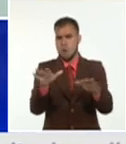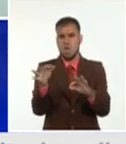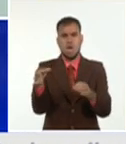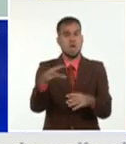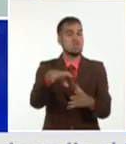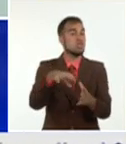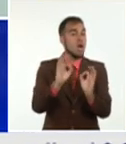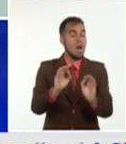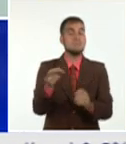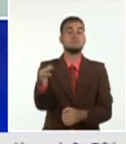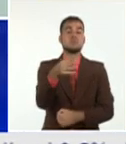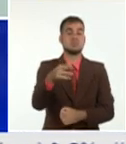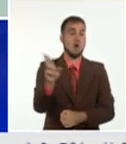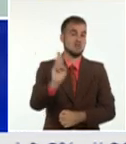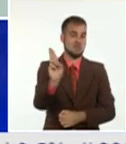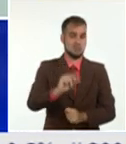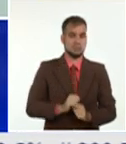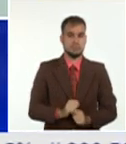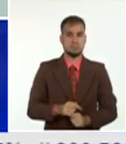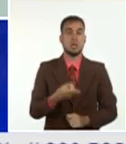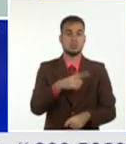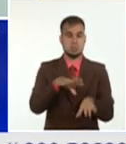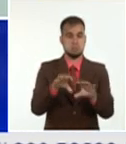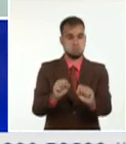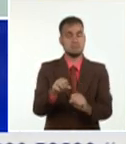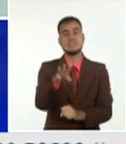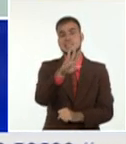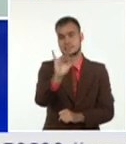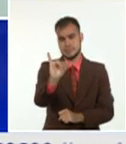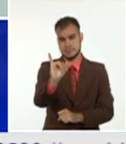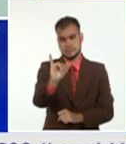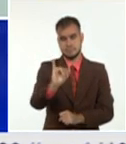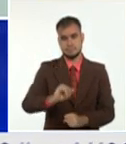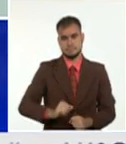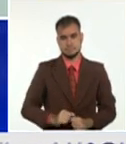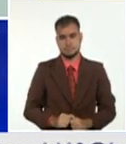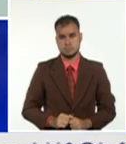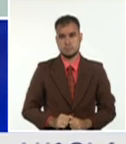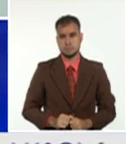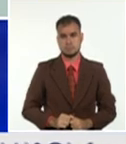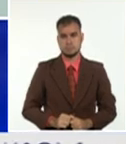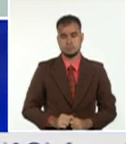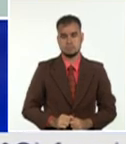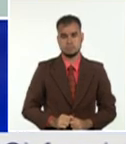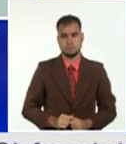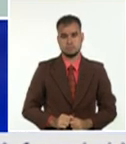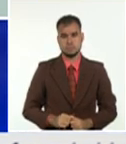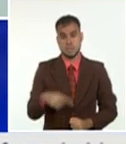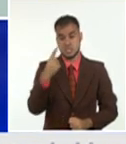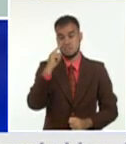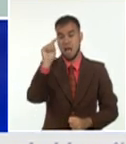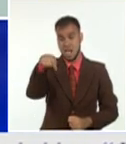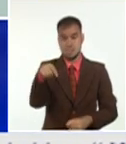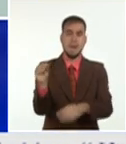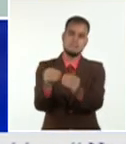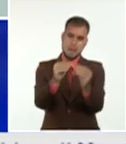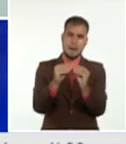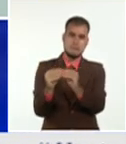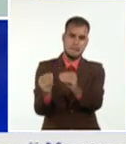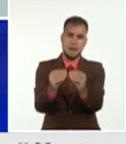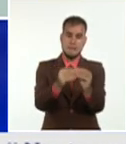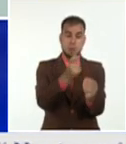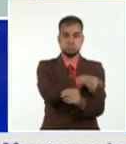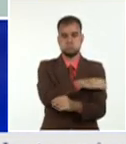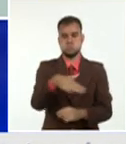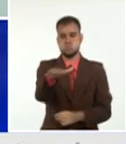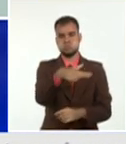Rodas, que ayer confirma 36 casos, expensa de la transmisión comunitaria, reitero fuerte, que ha